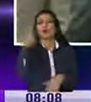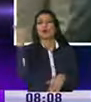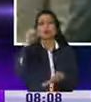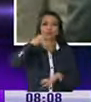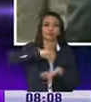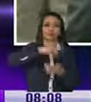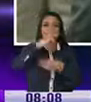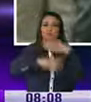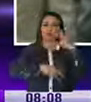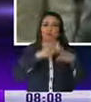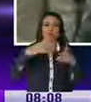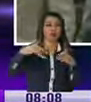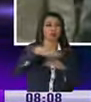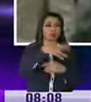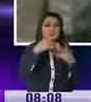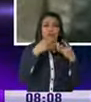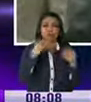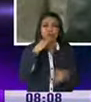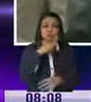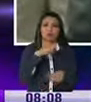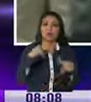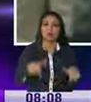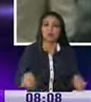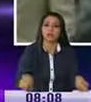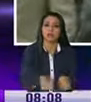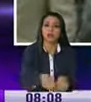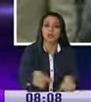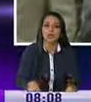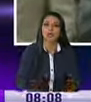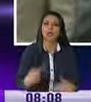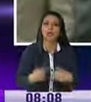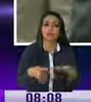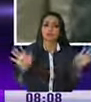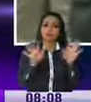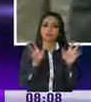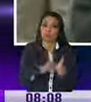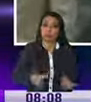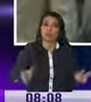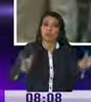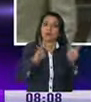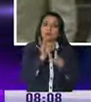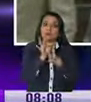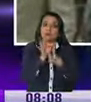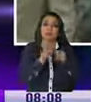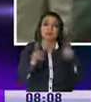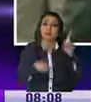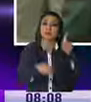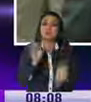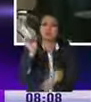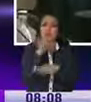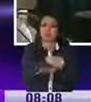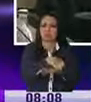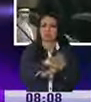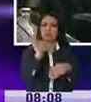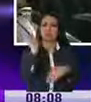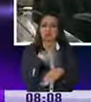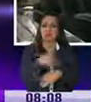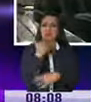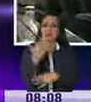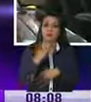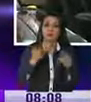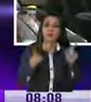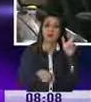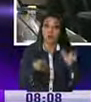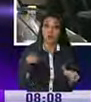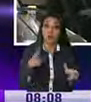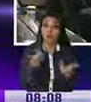contaminadas, valoramos el aire de Quito, pero cada vez también vemos que otros vecinos no les importa. Pero sobre todo hay vecinos que